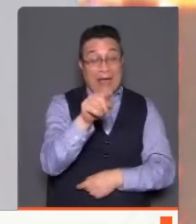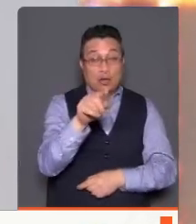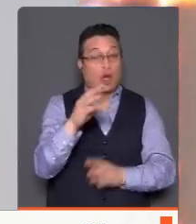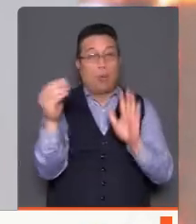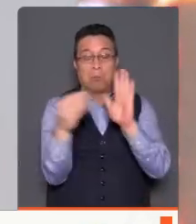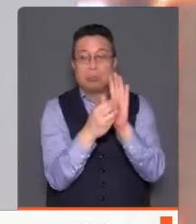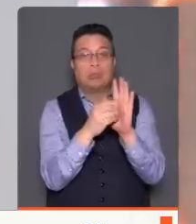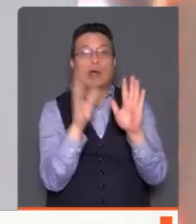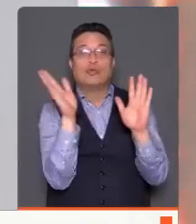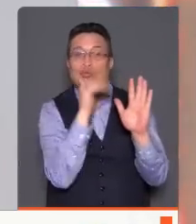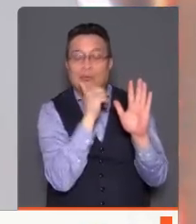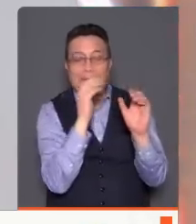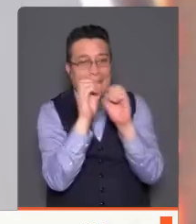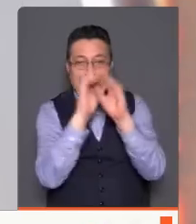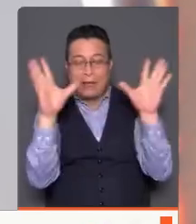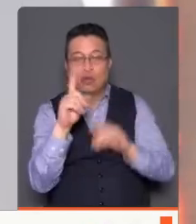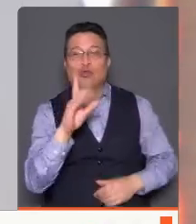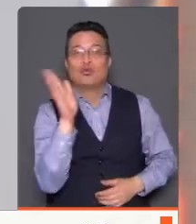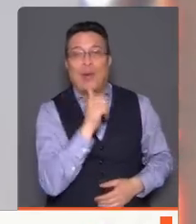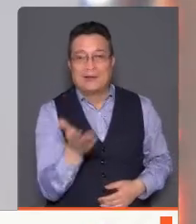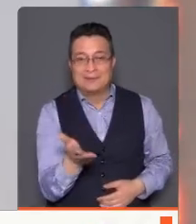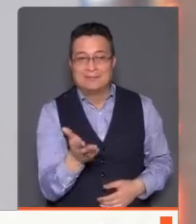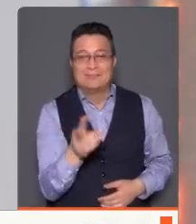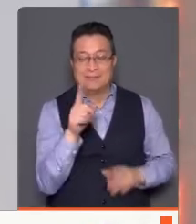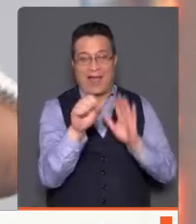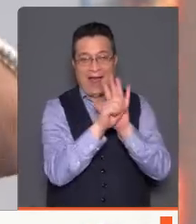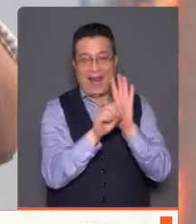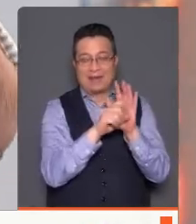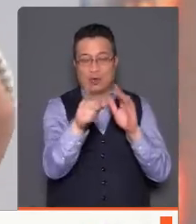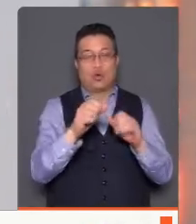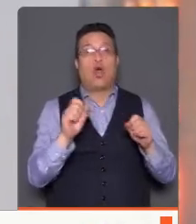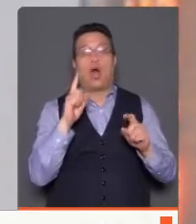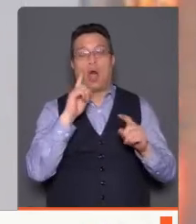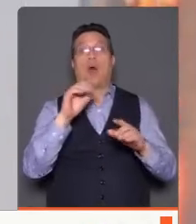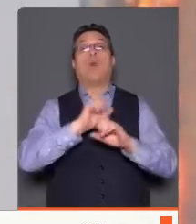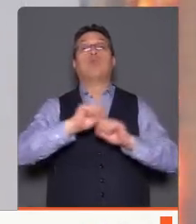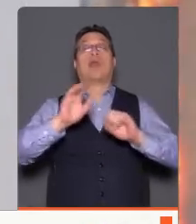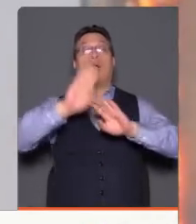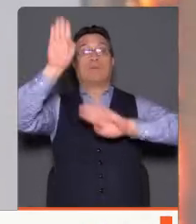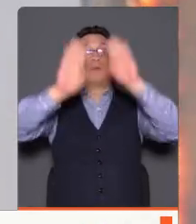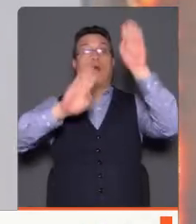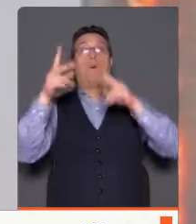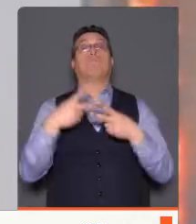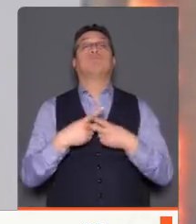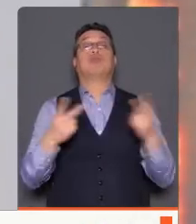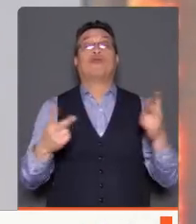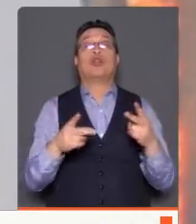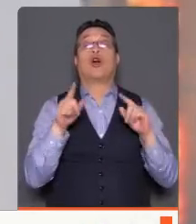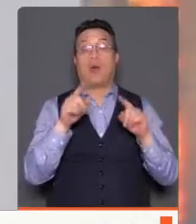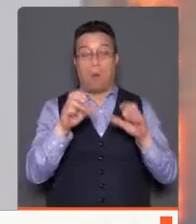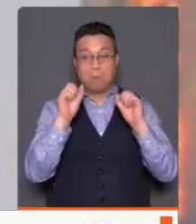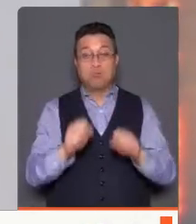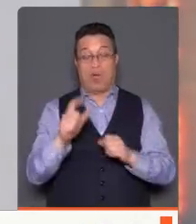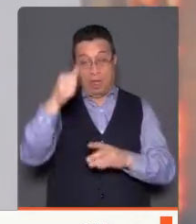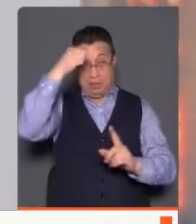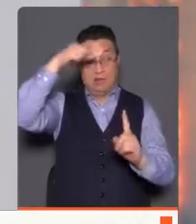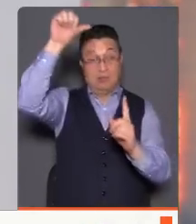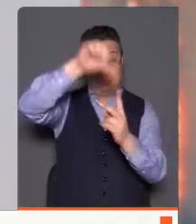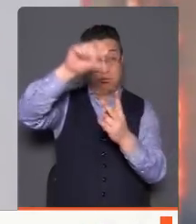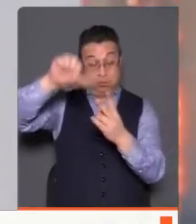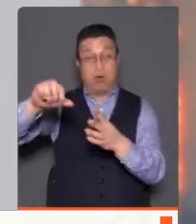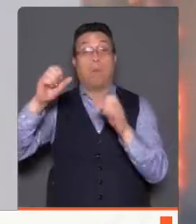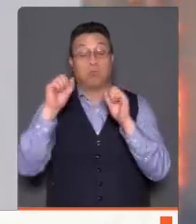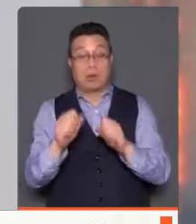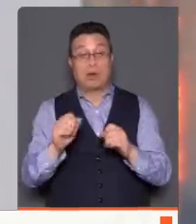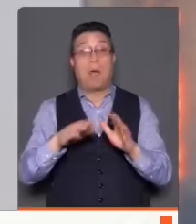consignados expresamente en el artículo que establece las inhabilidades para postular a cargos públicos y, por lo tanto, podemos tener gente condenada que no haya tenido más